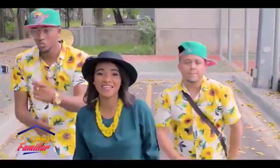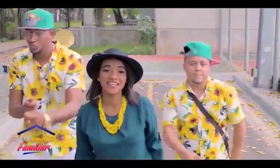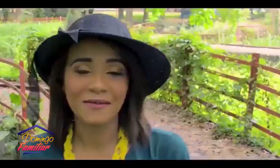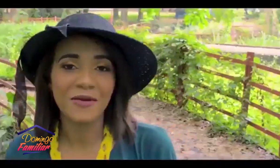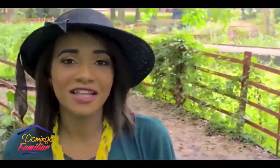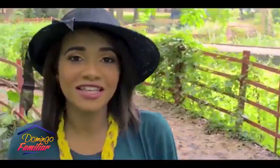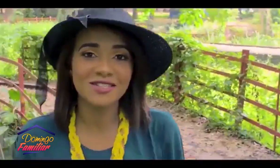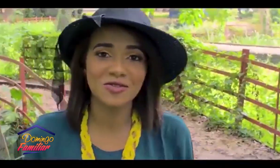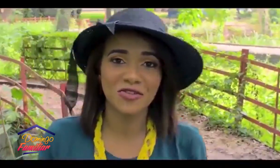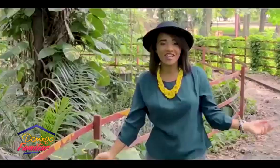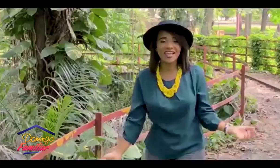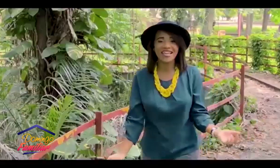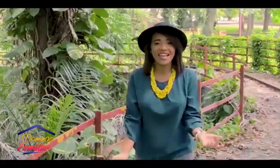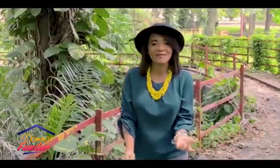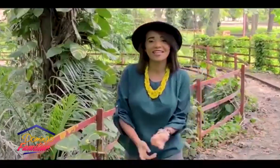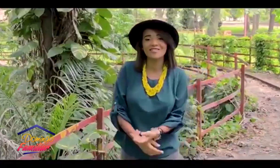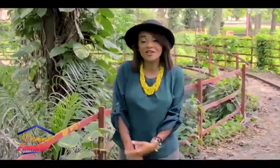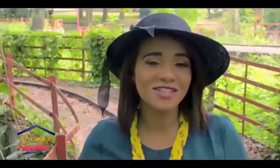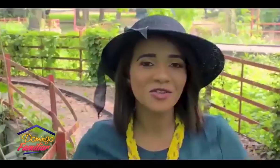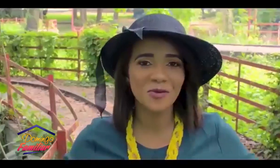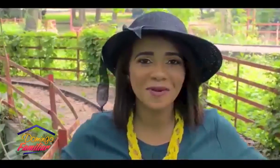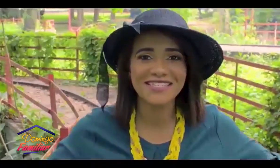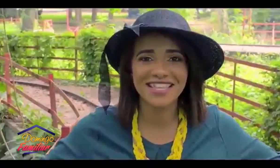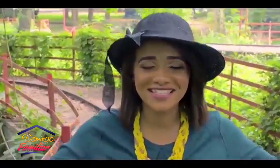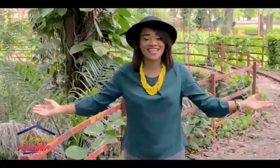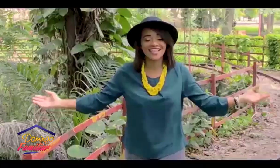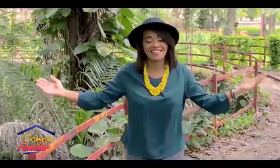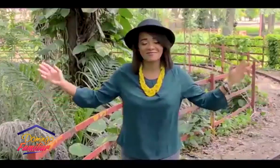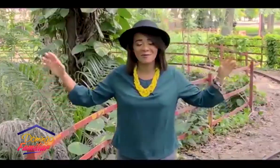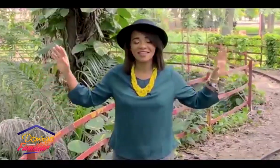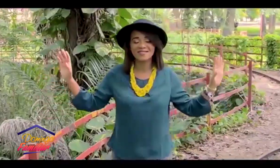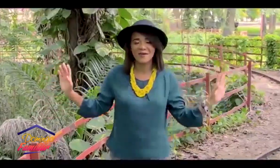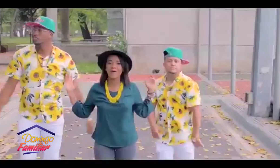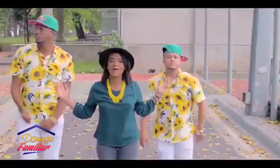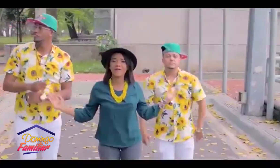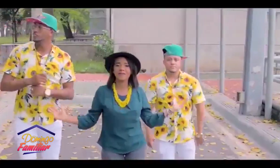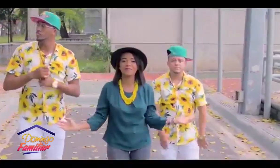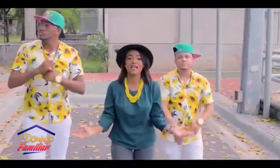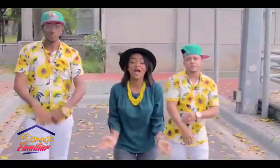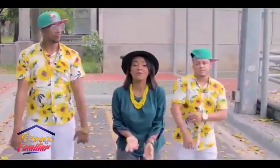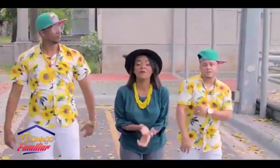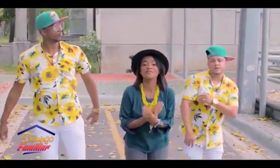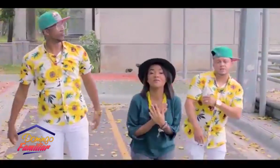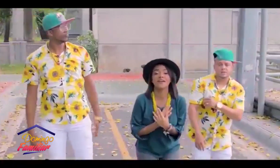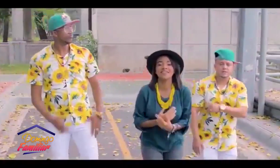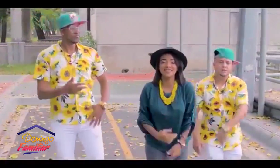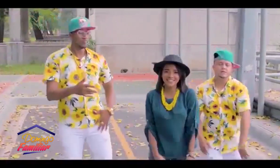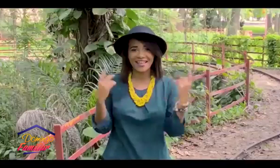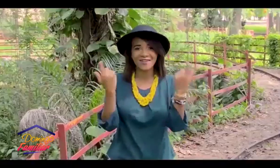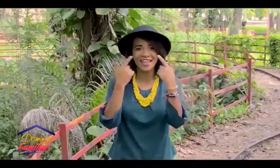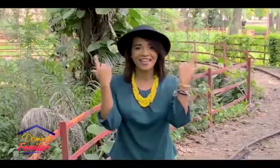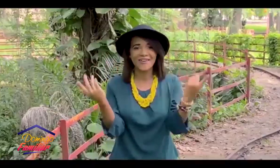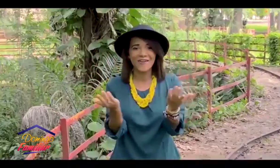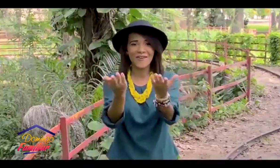ojos. Te veo en el que sufre, en aquel hambriento. Siento tu presencia en cada momento, pues yo ahí